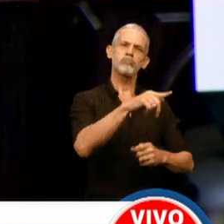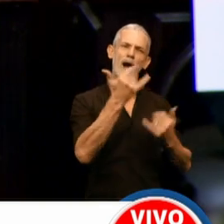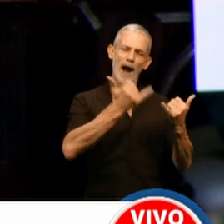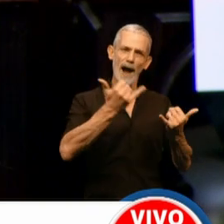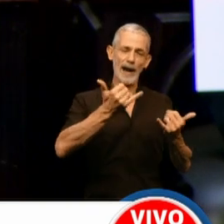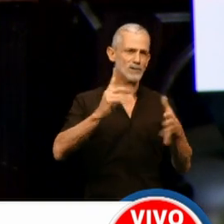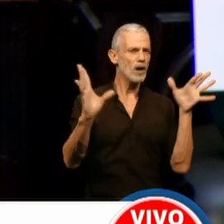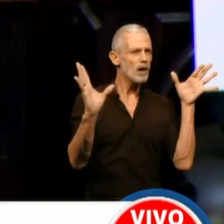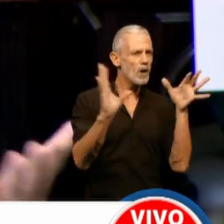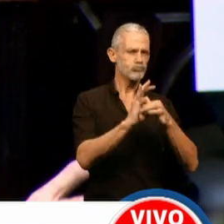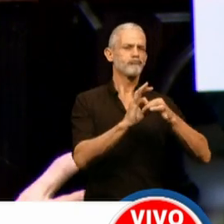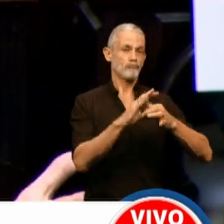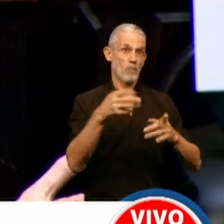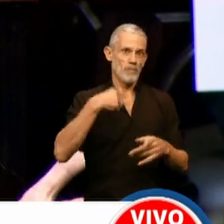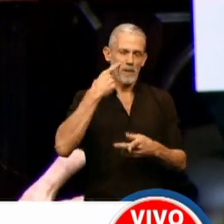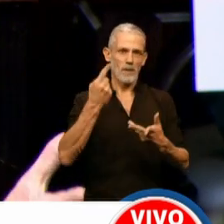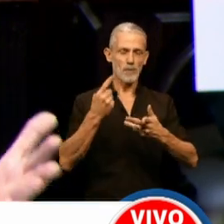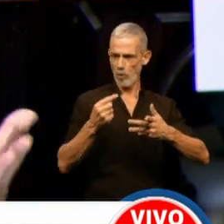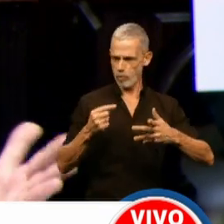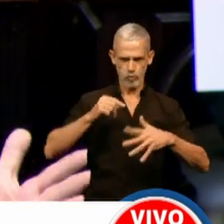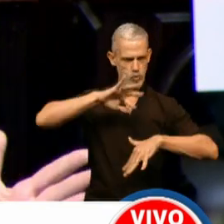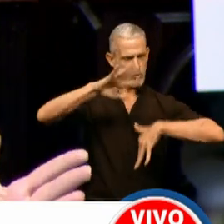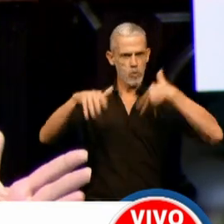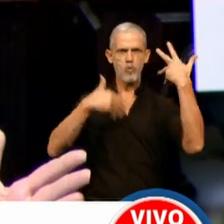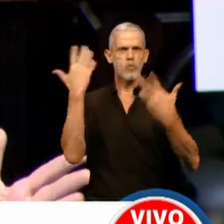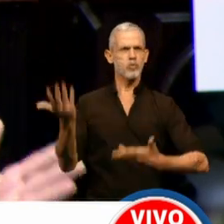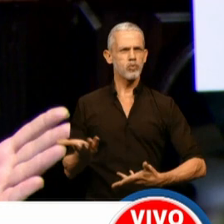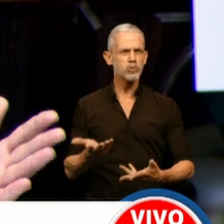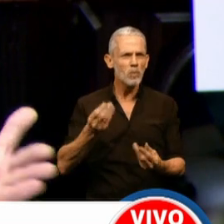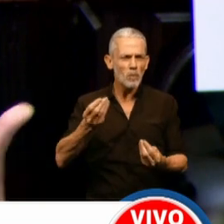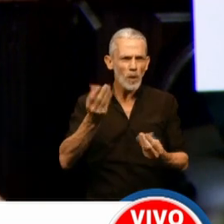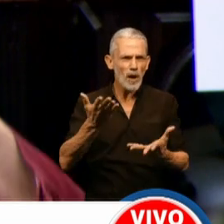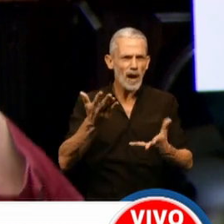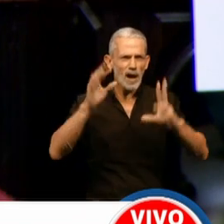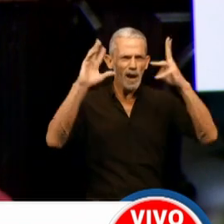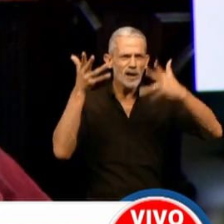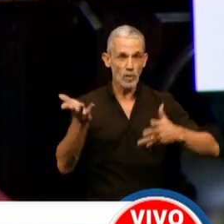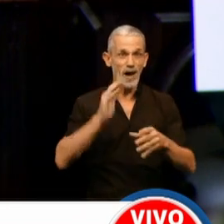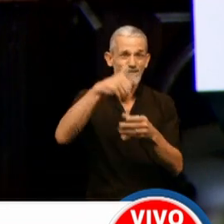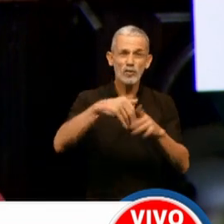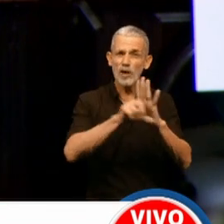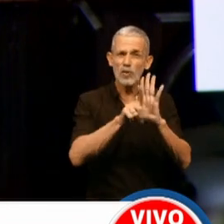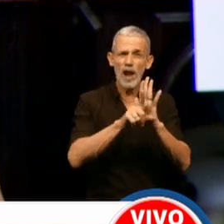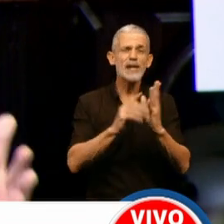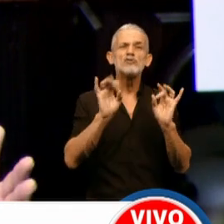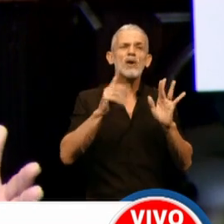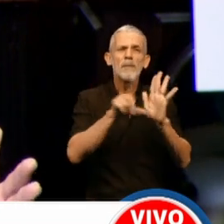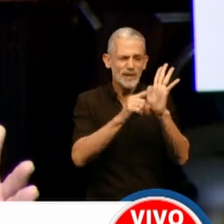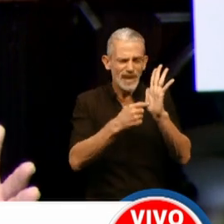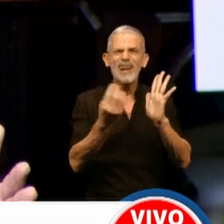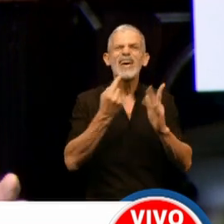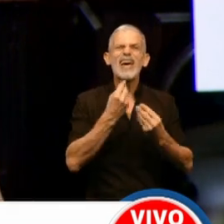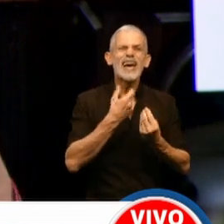hice esa alianza la que vimos hoy desatarse desaforada desaforada estamos votando una ley que lo único que queremos